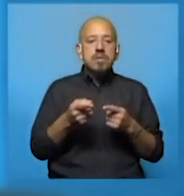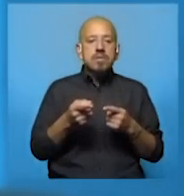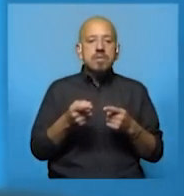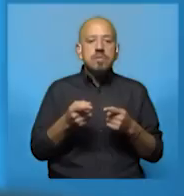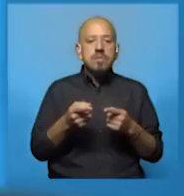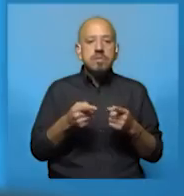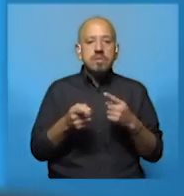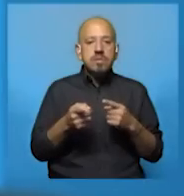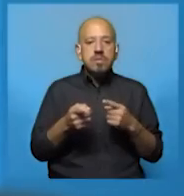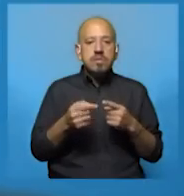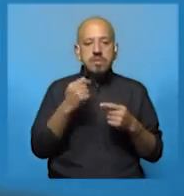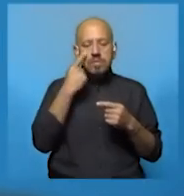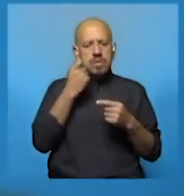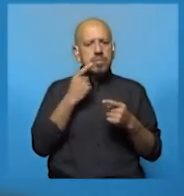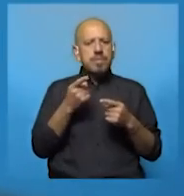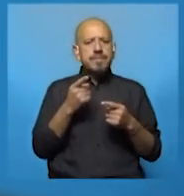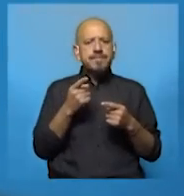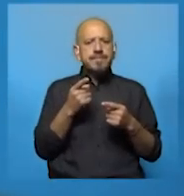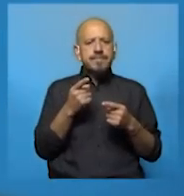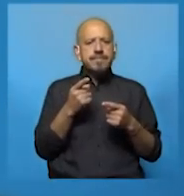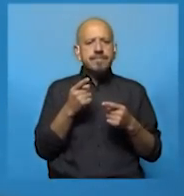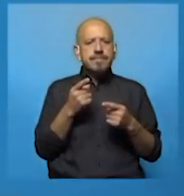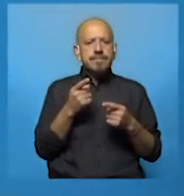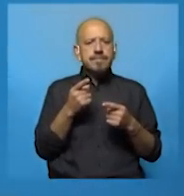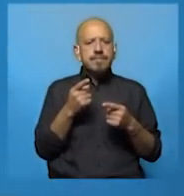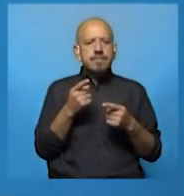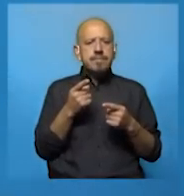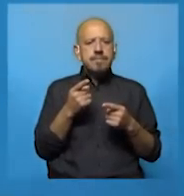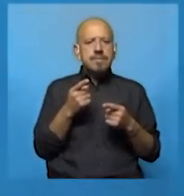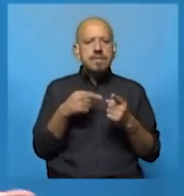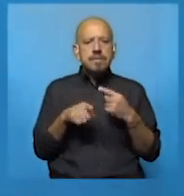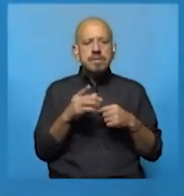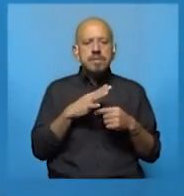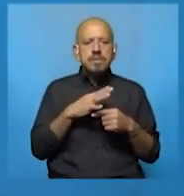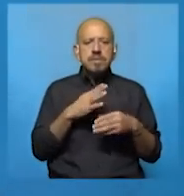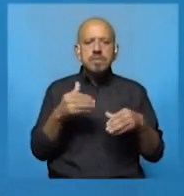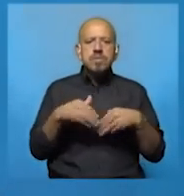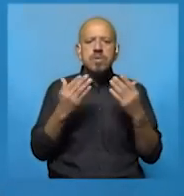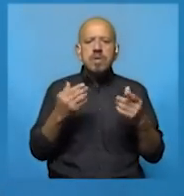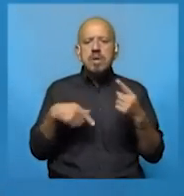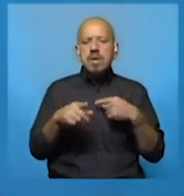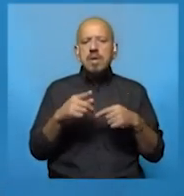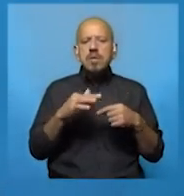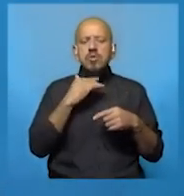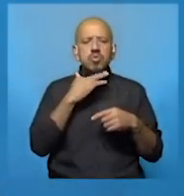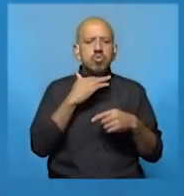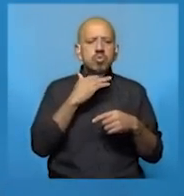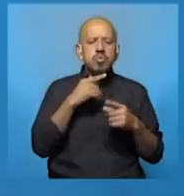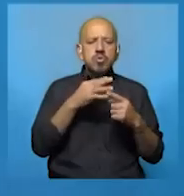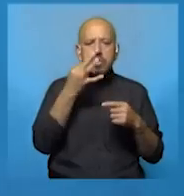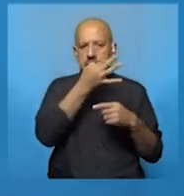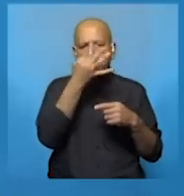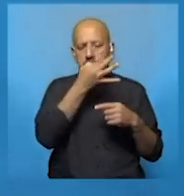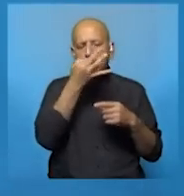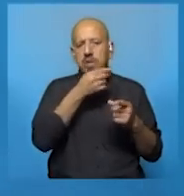tú Fíjate lo siguiente esto sucede en cualquier mercado ilícito pero en el mercado ilícito de las drogas